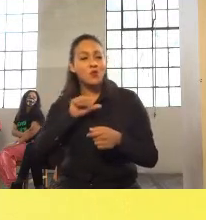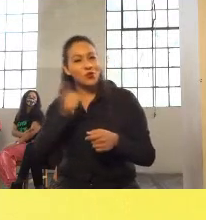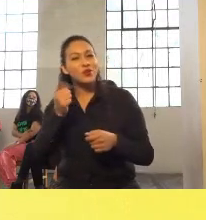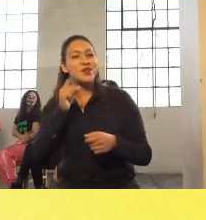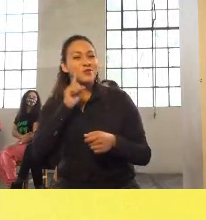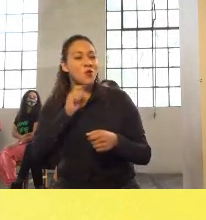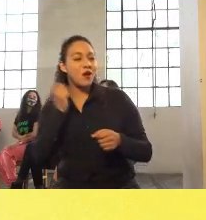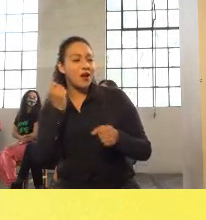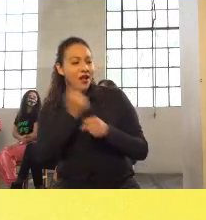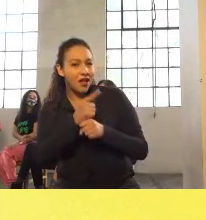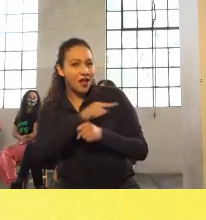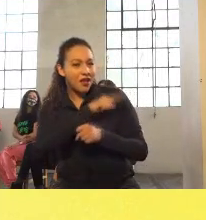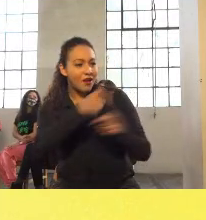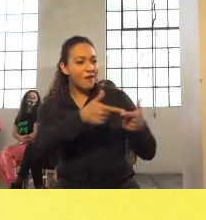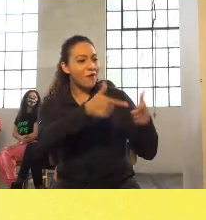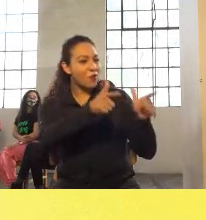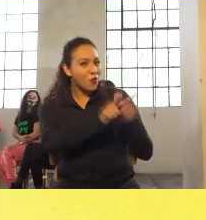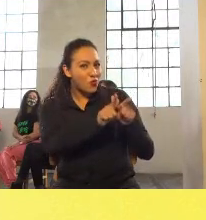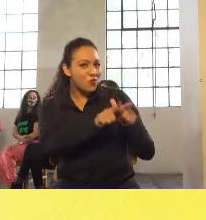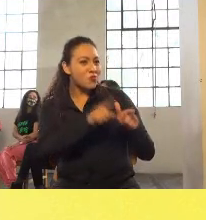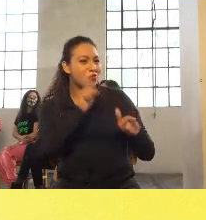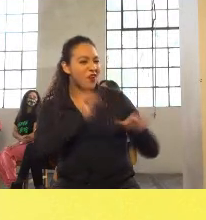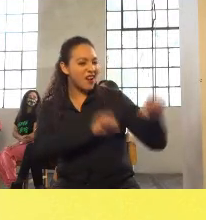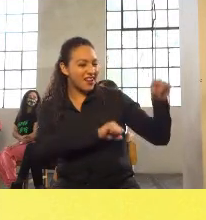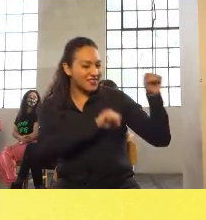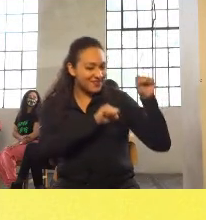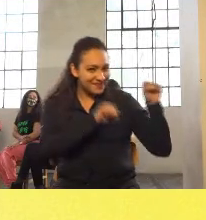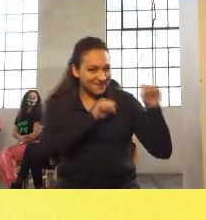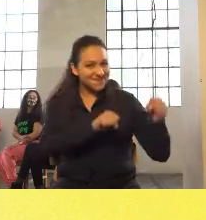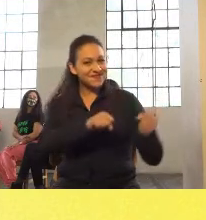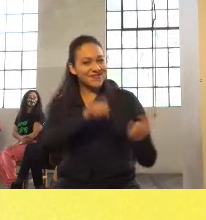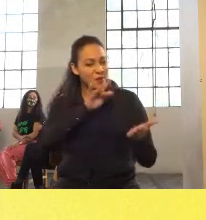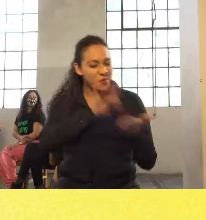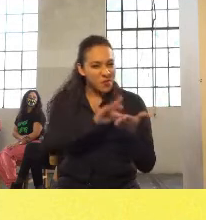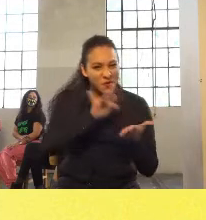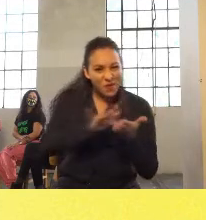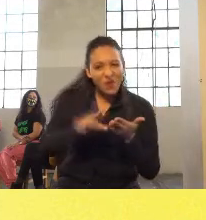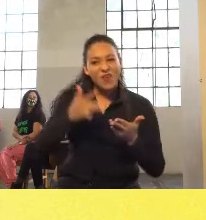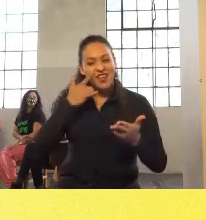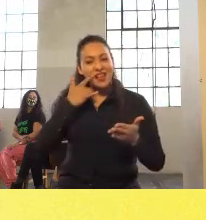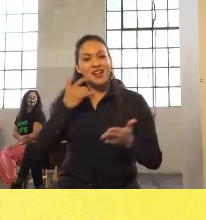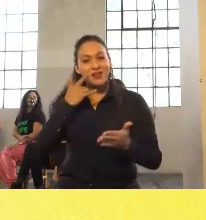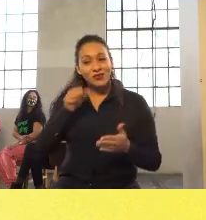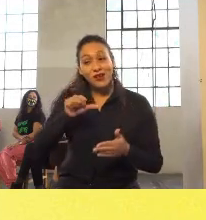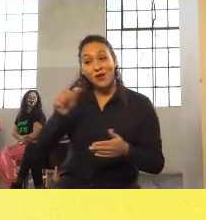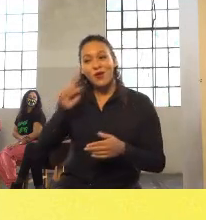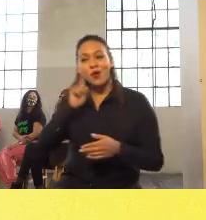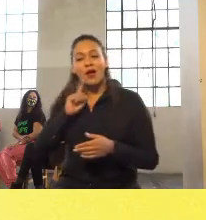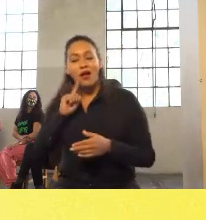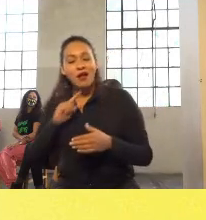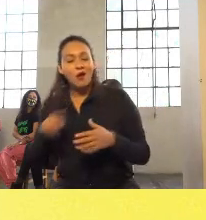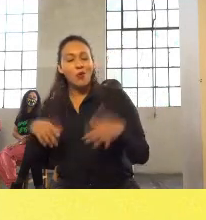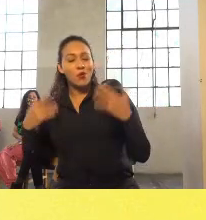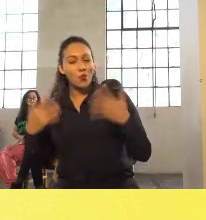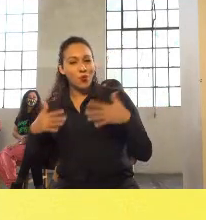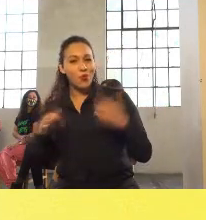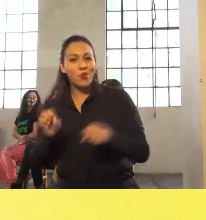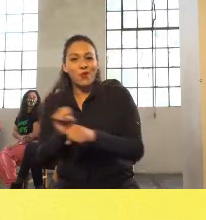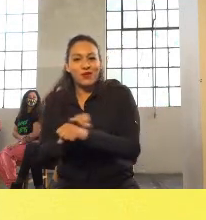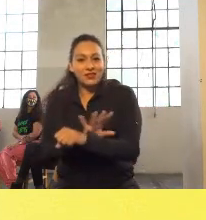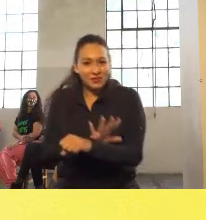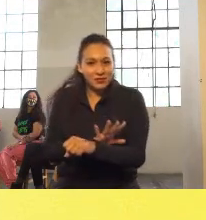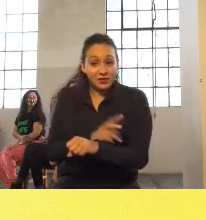rompimientos, creo que ahí estamos hablando de un verdadero rol activo que transforma y crea otras realidades,